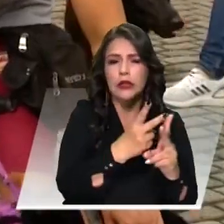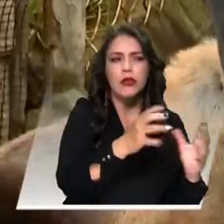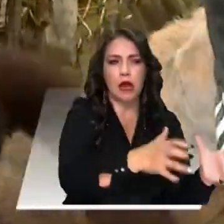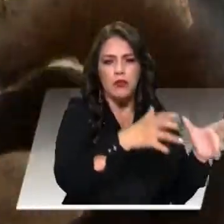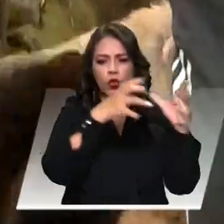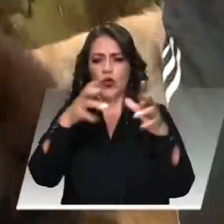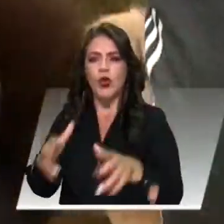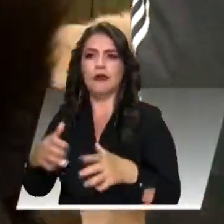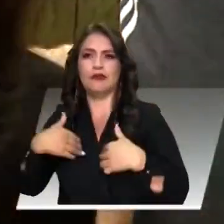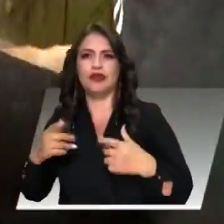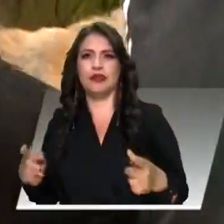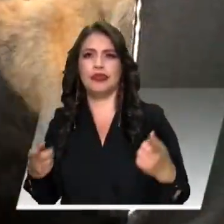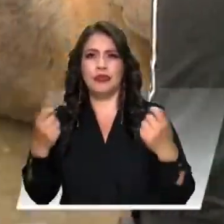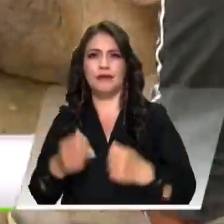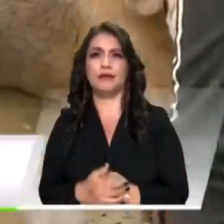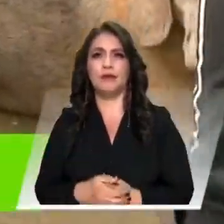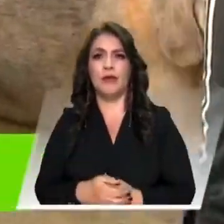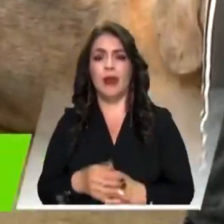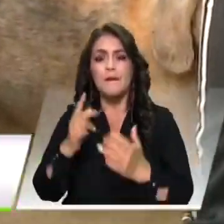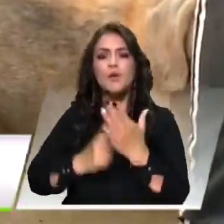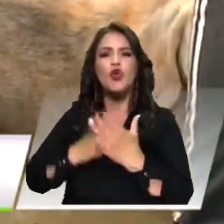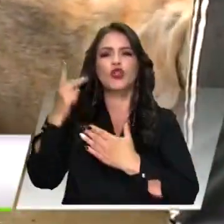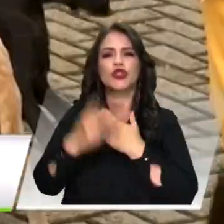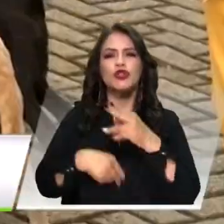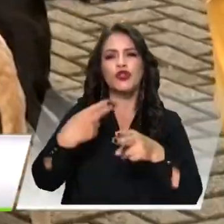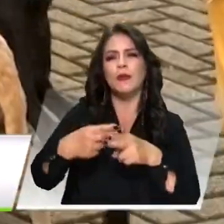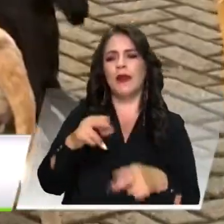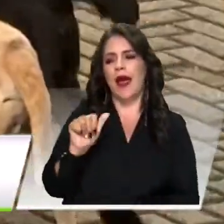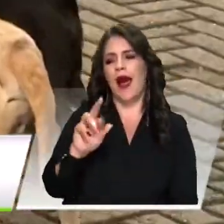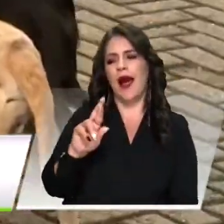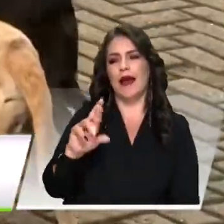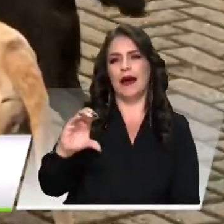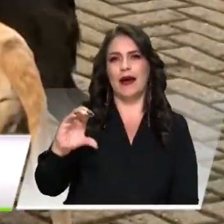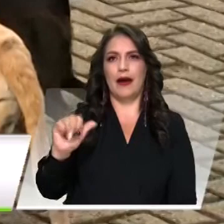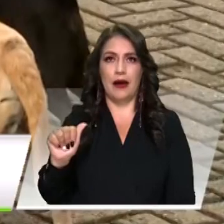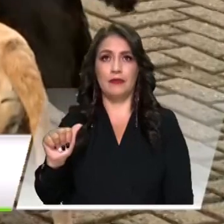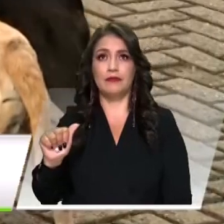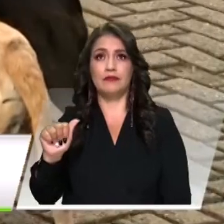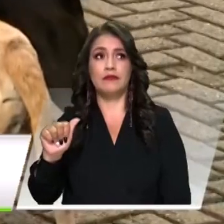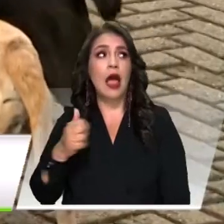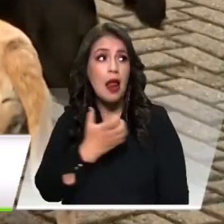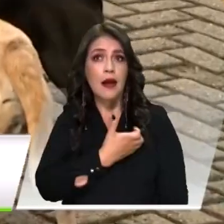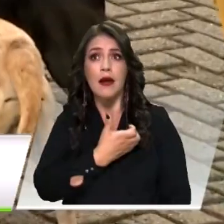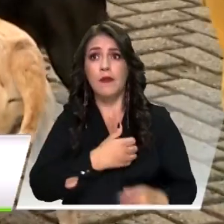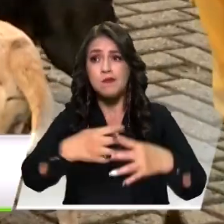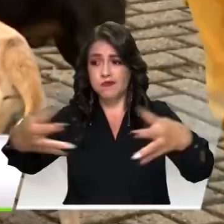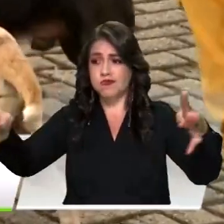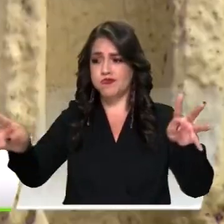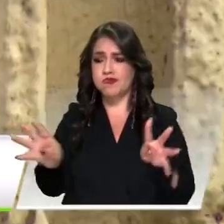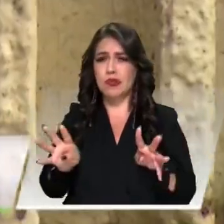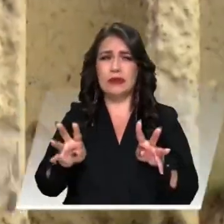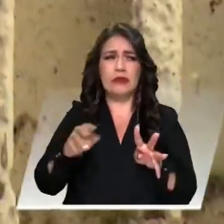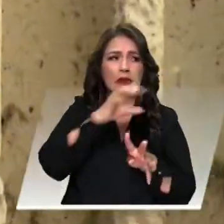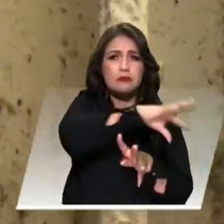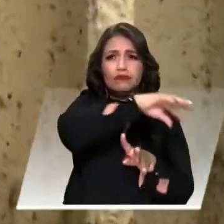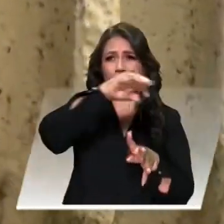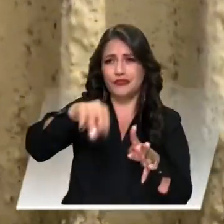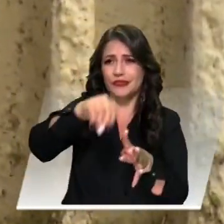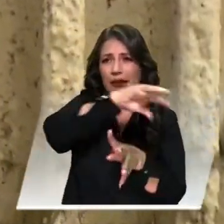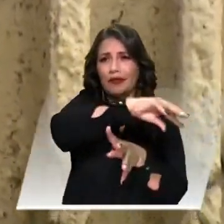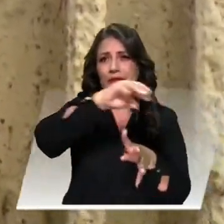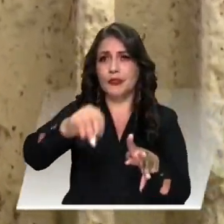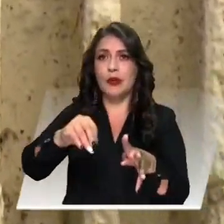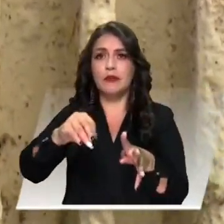violentas. El Arca es un proyecto de albergue municipal donde recuperan a los caninos que vivían en condiciones vulnerables